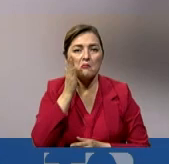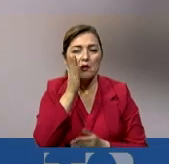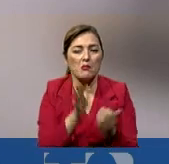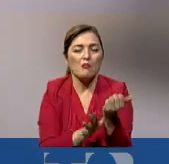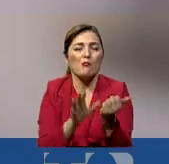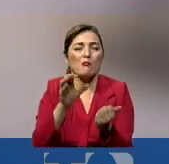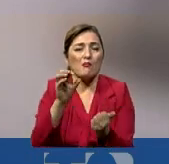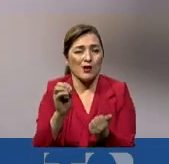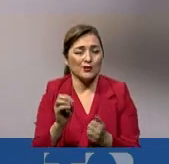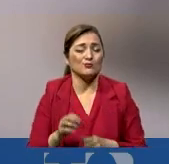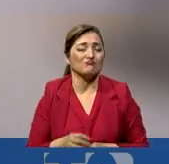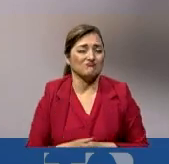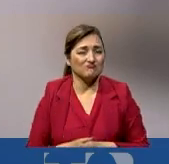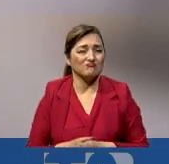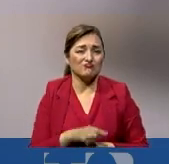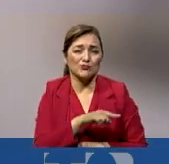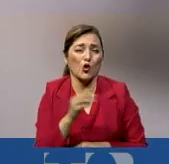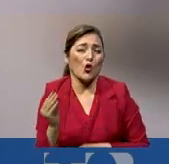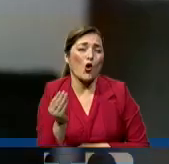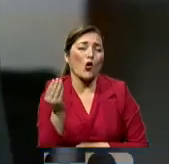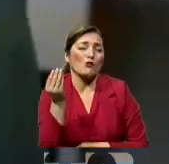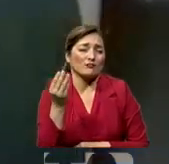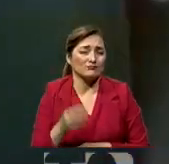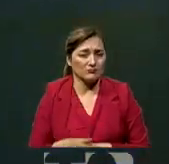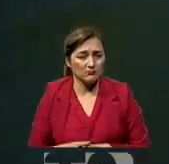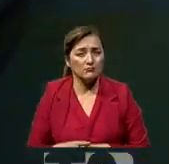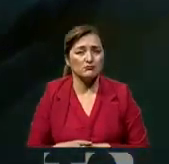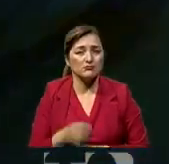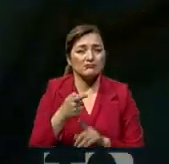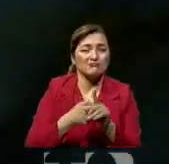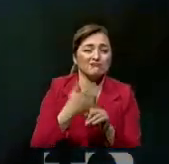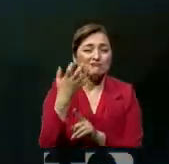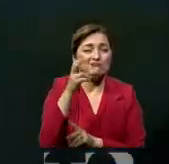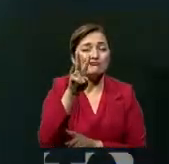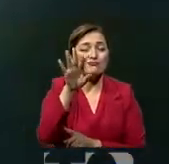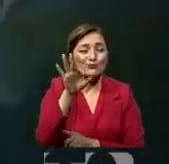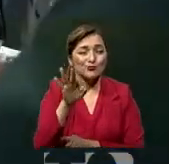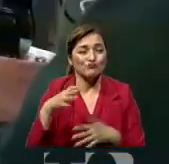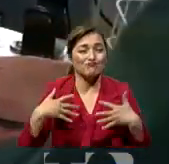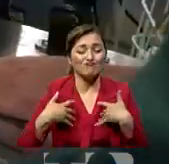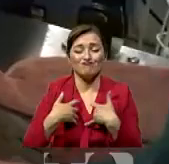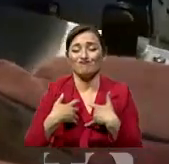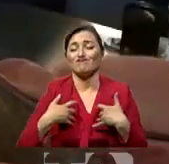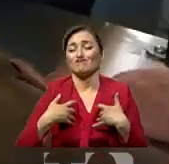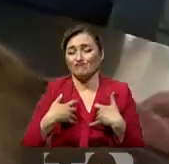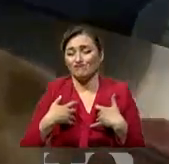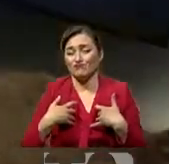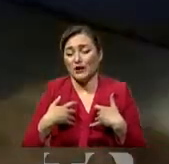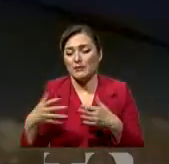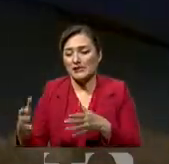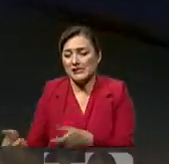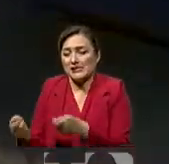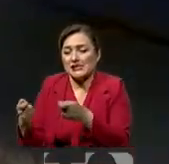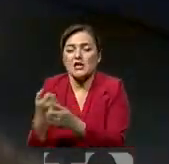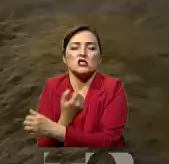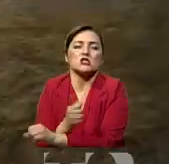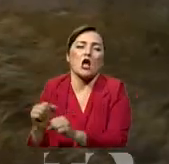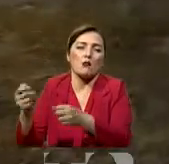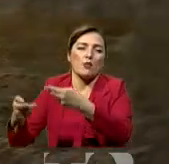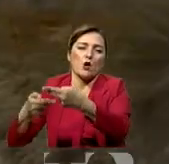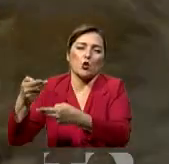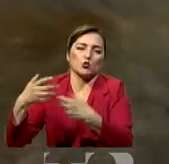Es un puma en edad cachorro, ¿no? Al mes, entre 15 y 29 animales silvestres son llevados hasta este